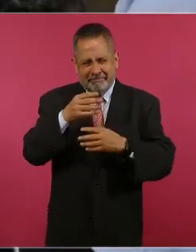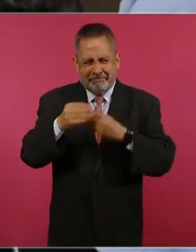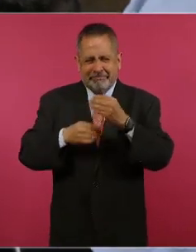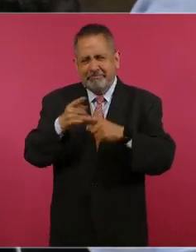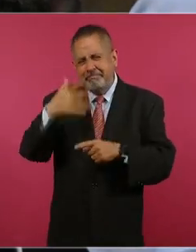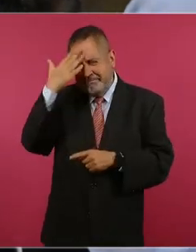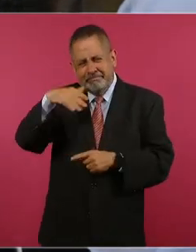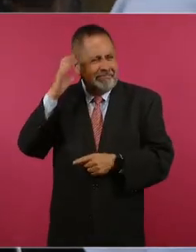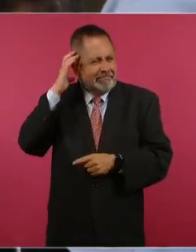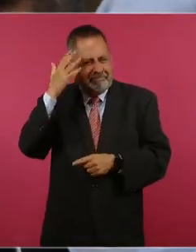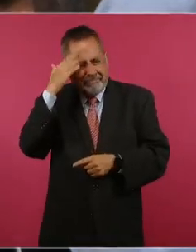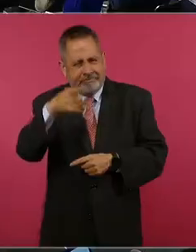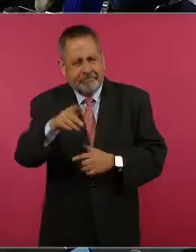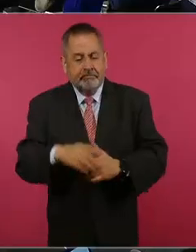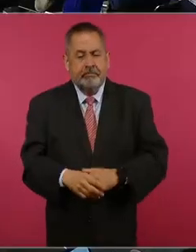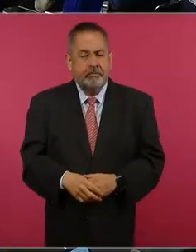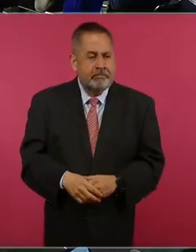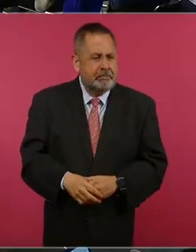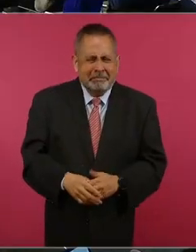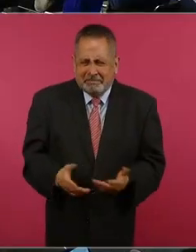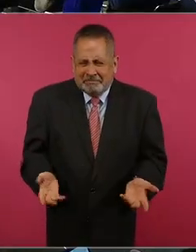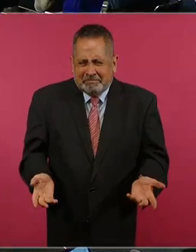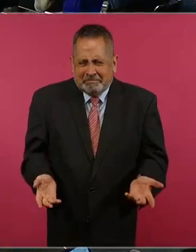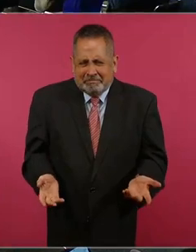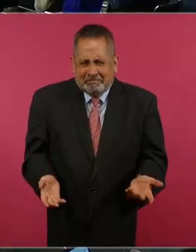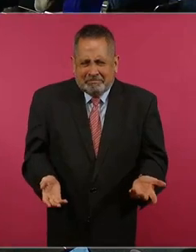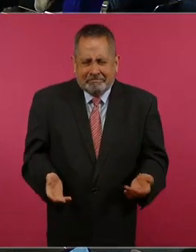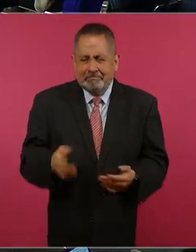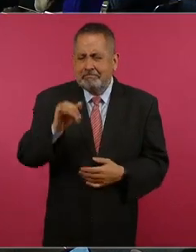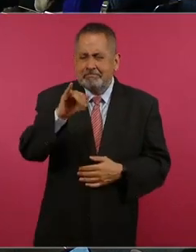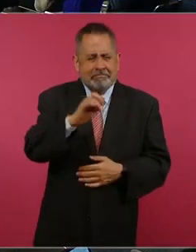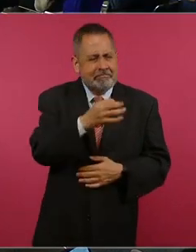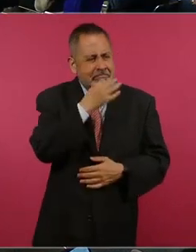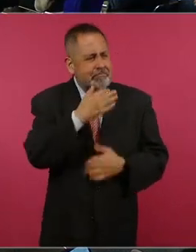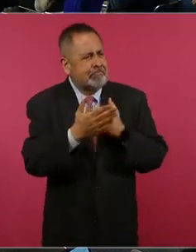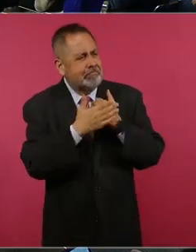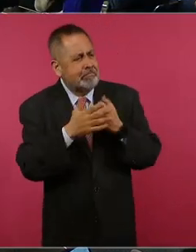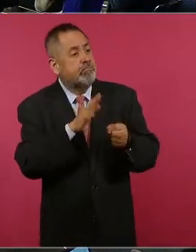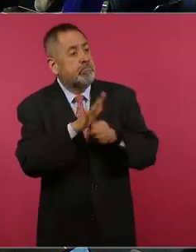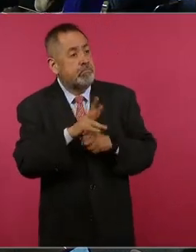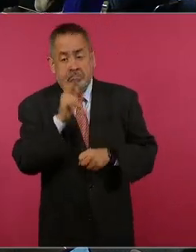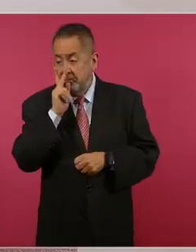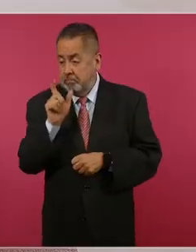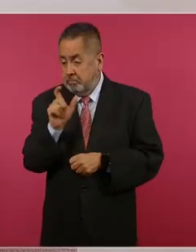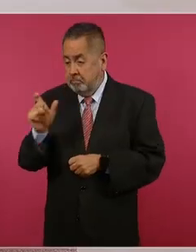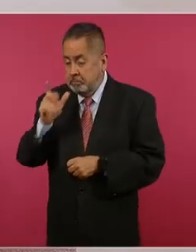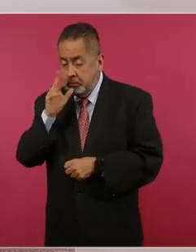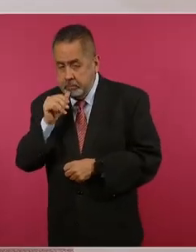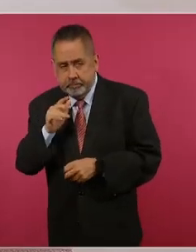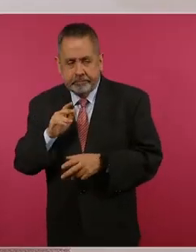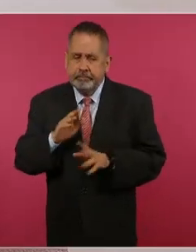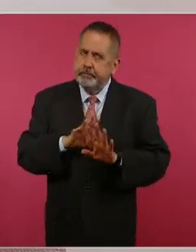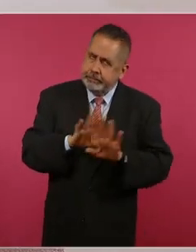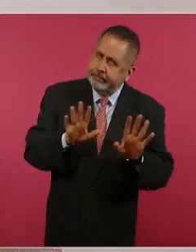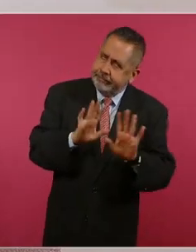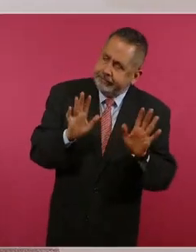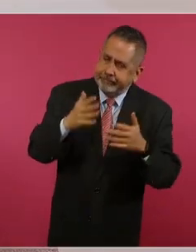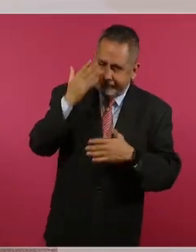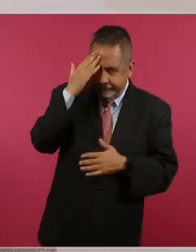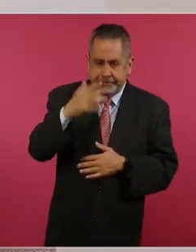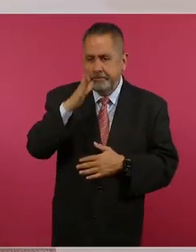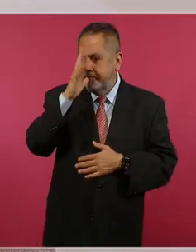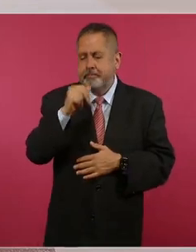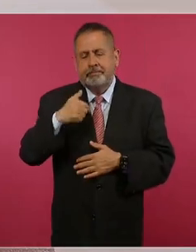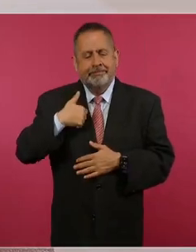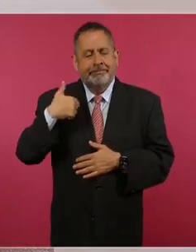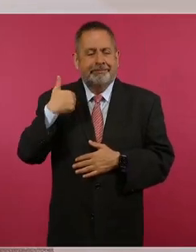¿Qué sabe de esto? Pues nada más que nos digan que no podemos decir. Ya sabemos que no